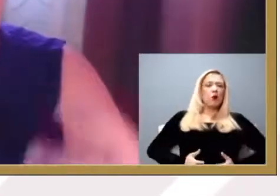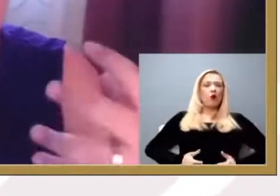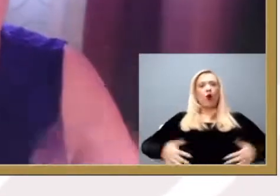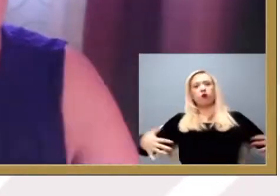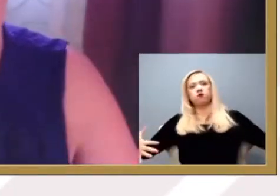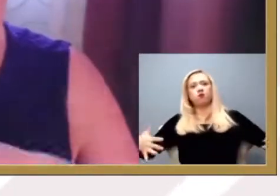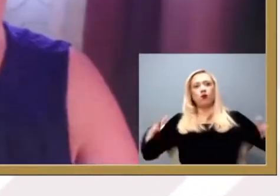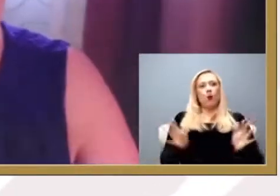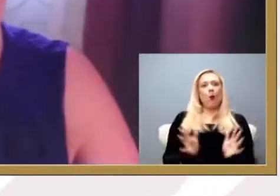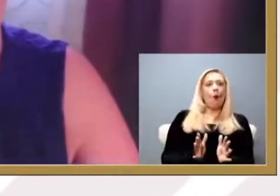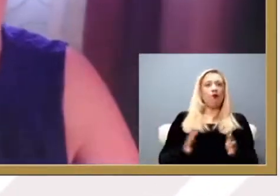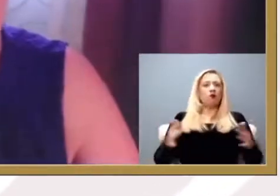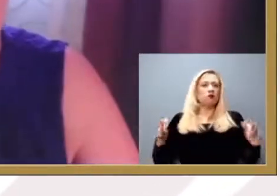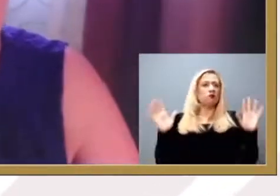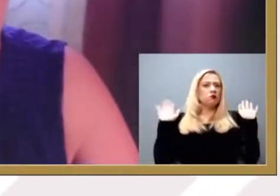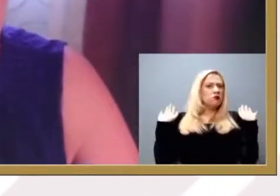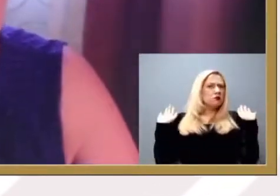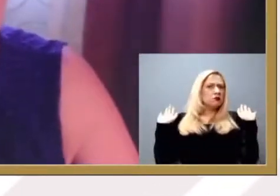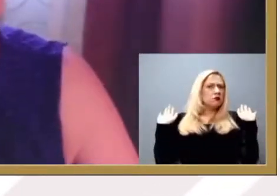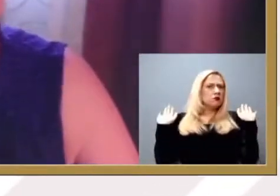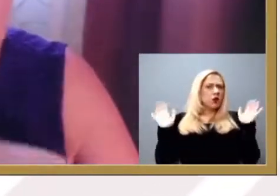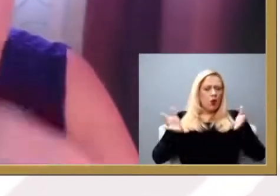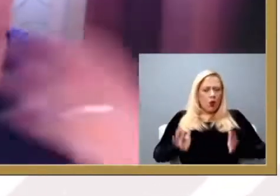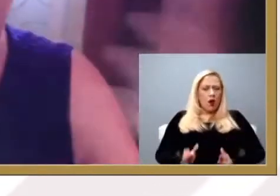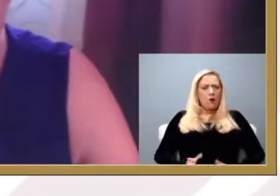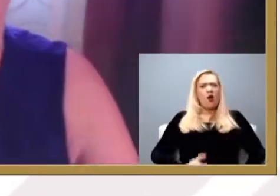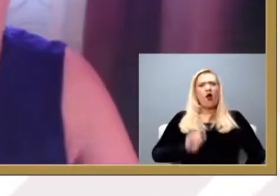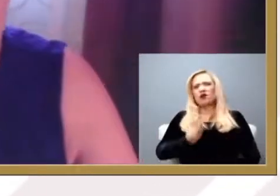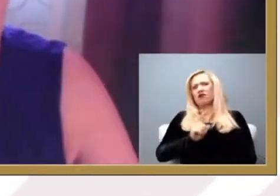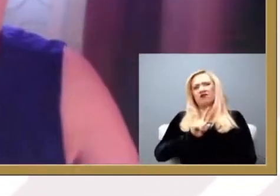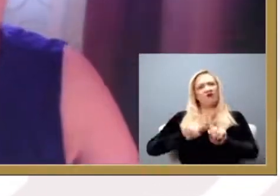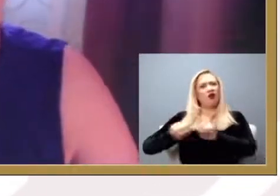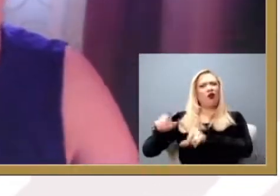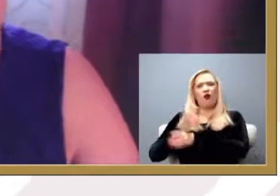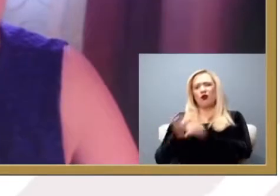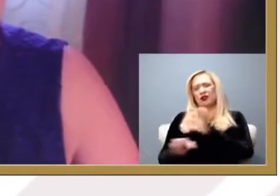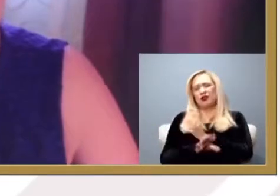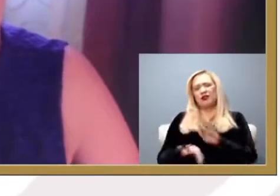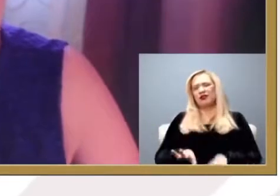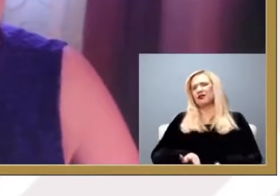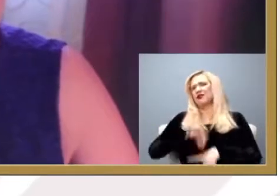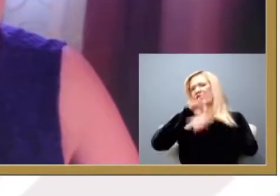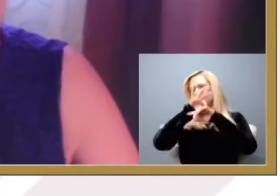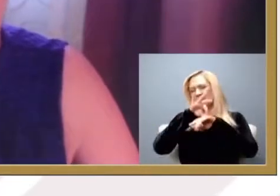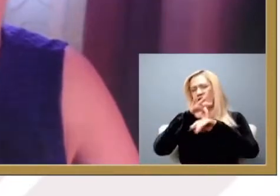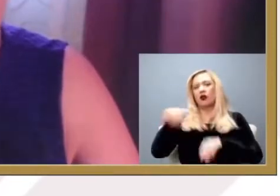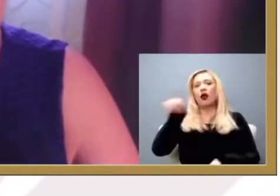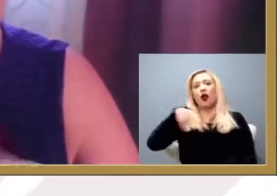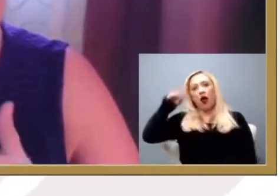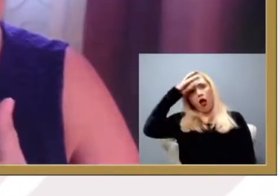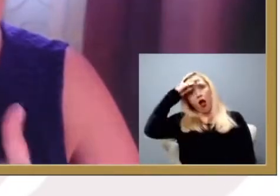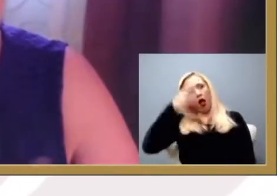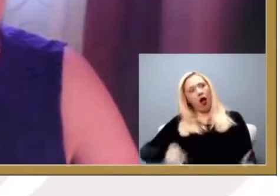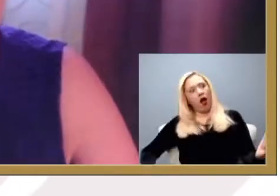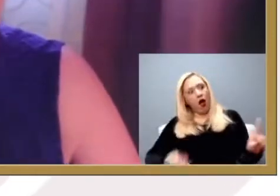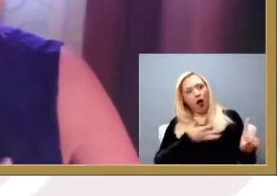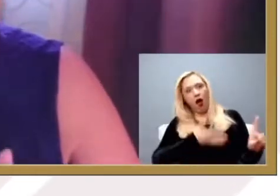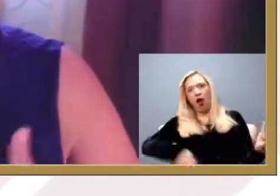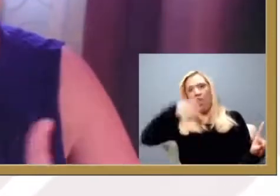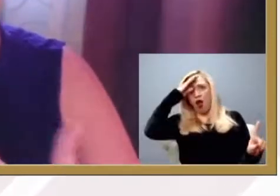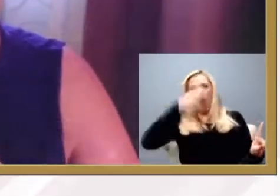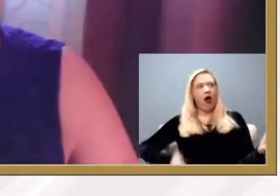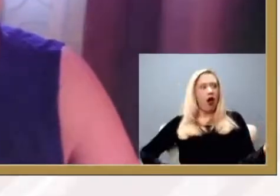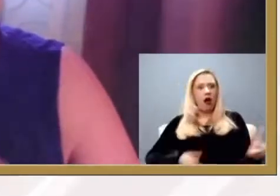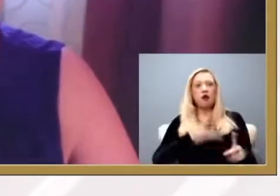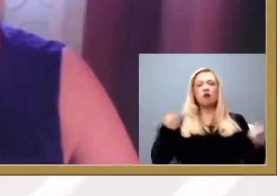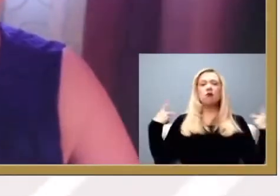ver específicamente con un tipo de corporalidad, sino con muchísimas cosas más. El problema de los prejuicios es que ya no te los preguntas, la gente ya no